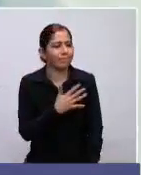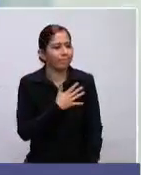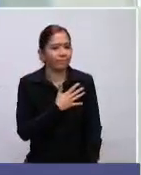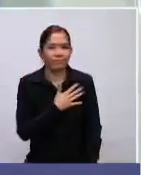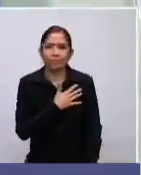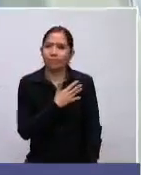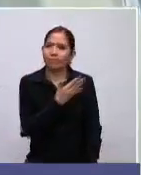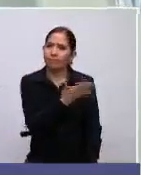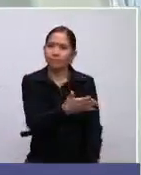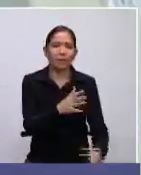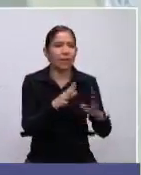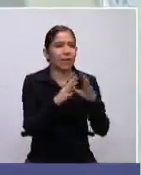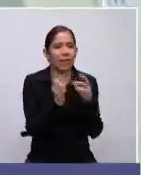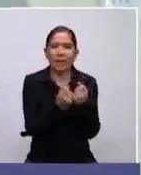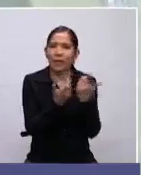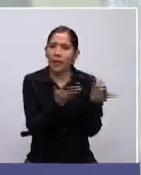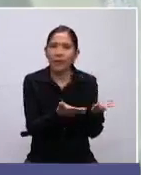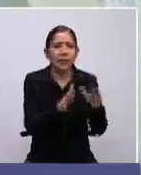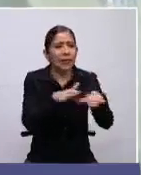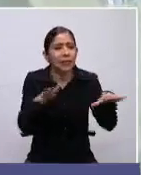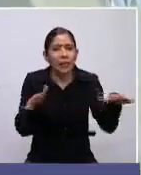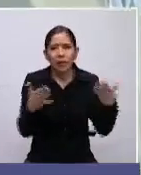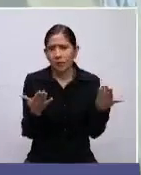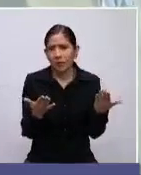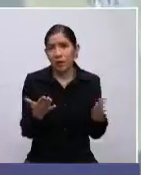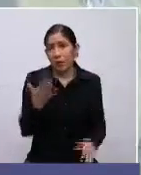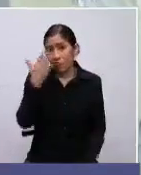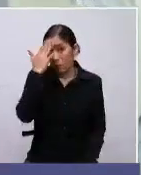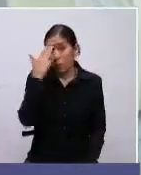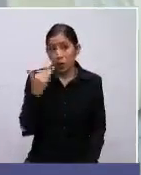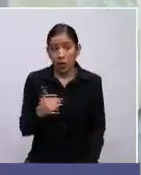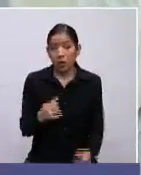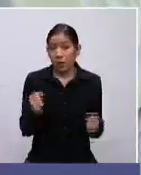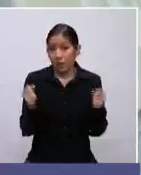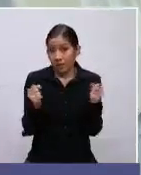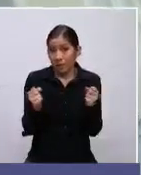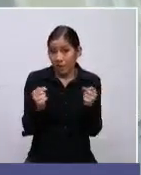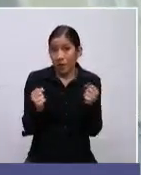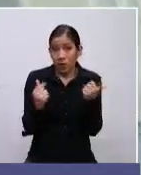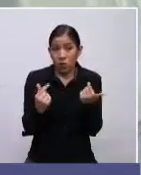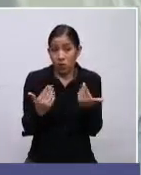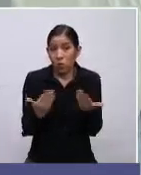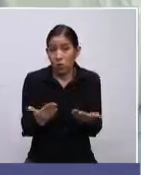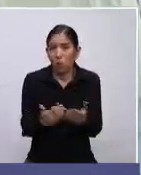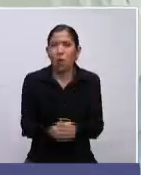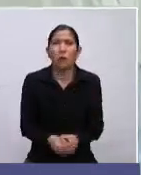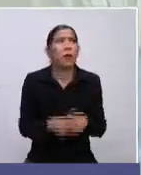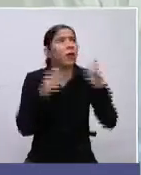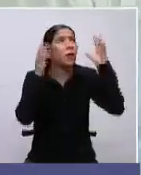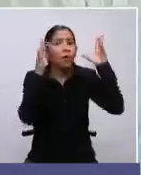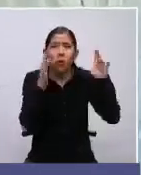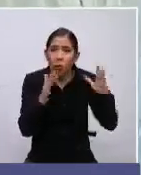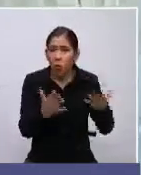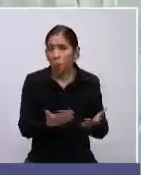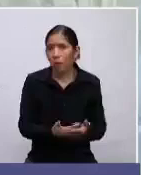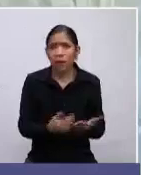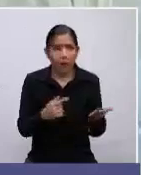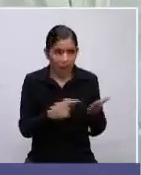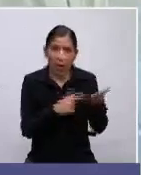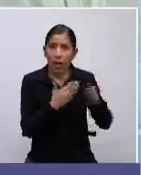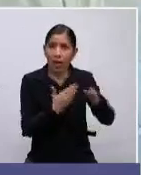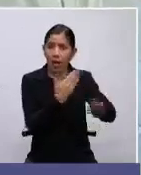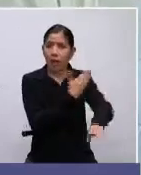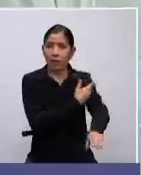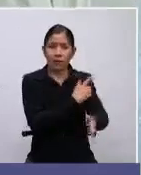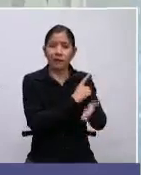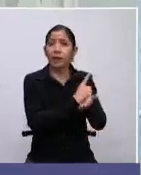pasando clases en estas condiciones, los pequeñitos, tomando en cuenta también las inclemencias del tiempo, las bajas temperaturas, las lluvias, incluso que se ha tenido, ¿no?, en